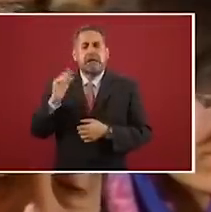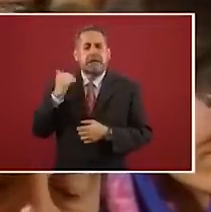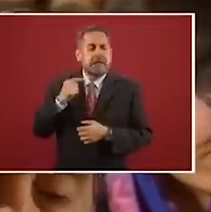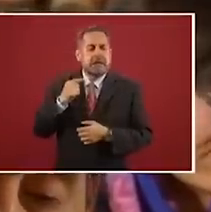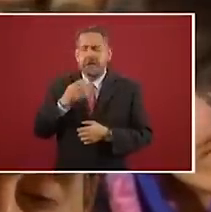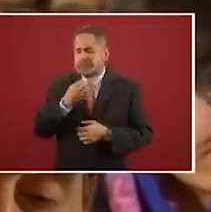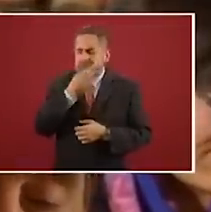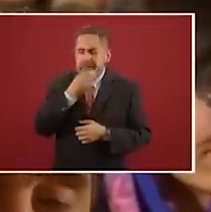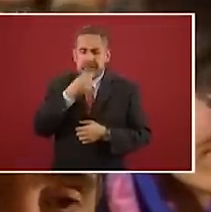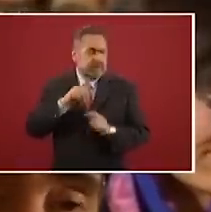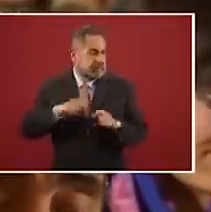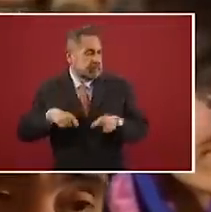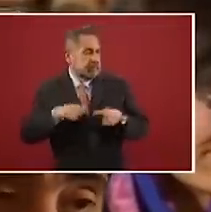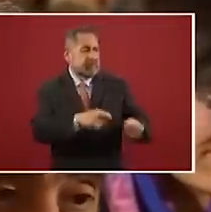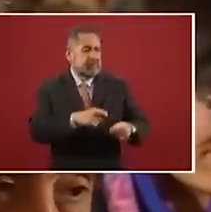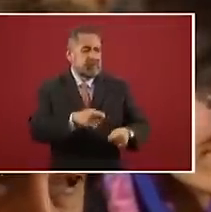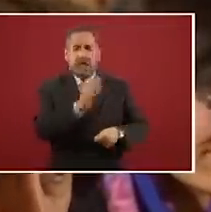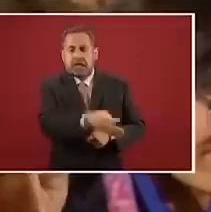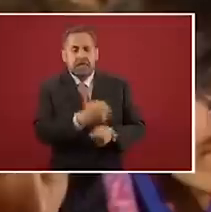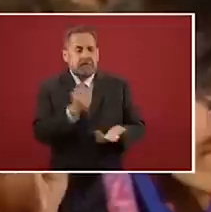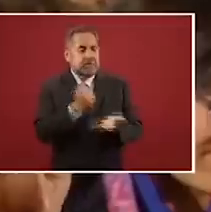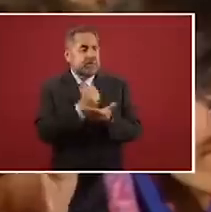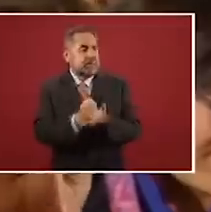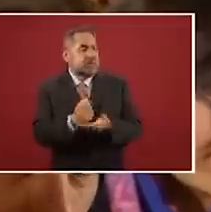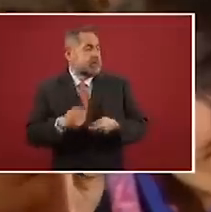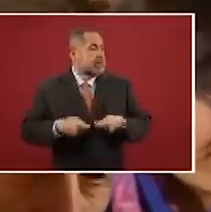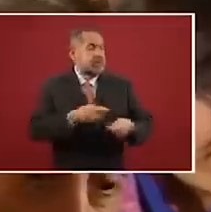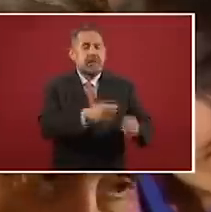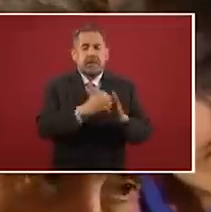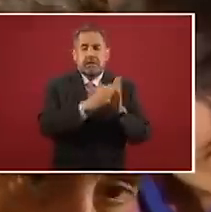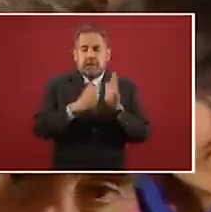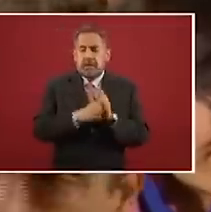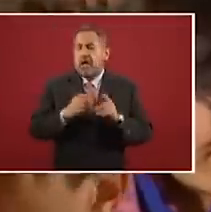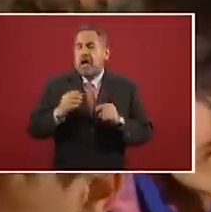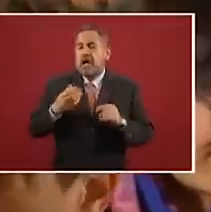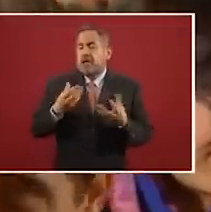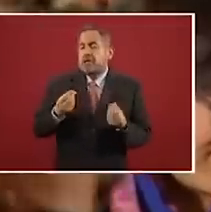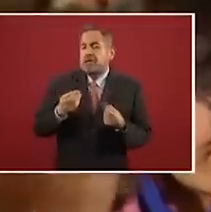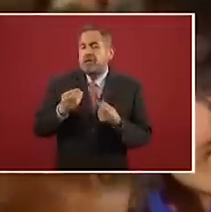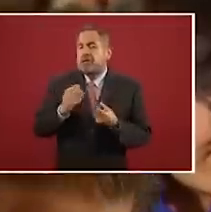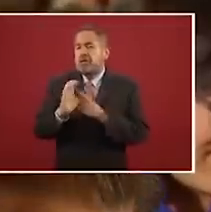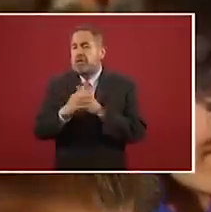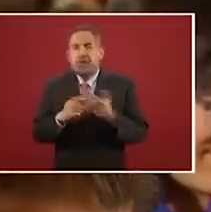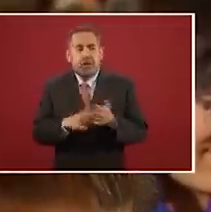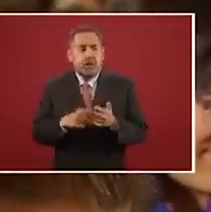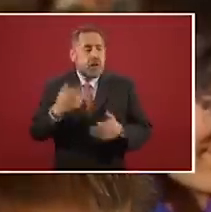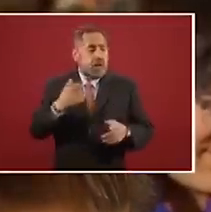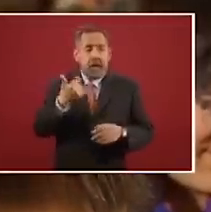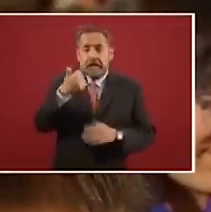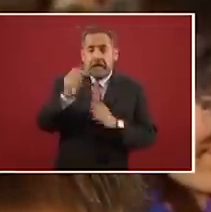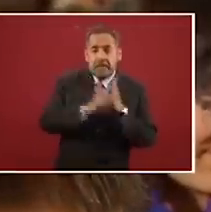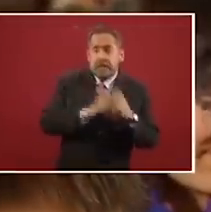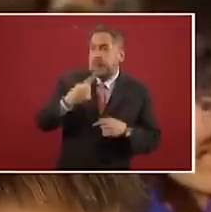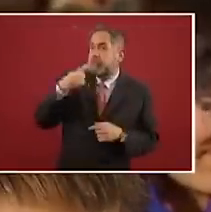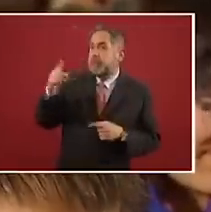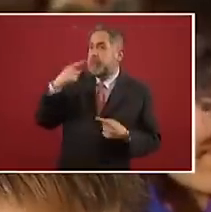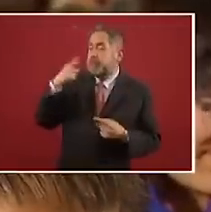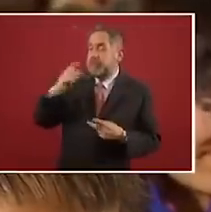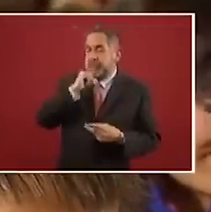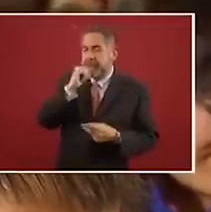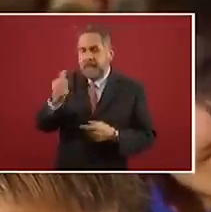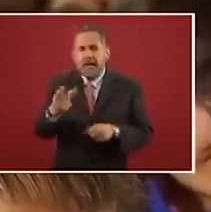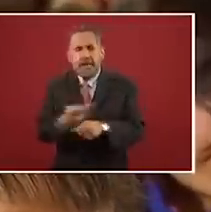la toma de nota a la reforma de estatutos sociales y al comité y en 6 meses no avanza la demanda de